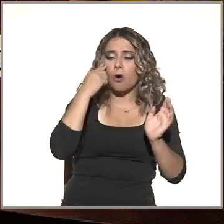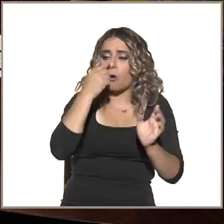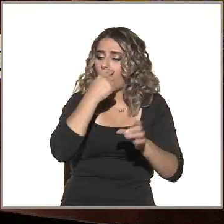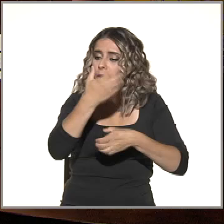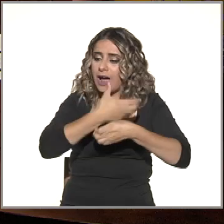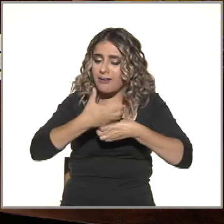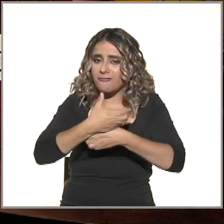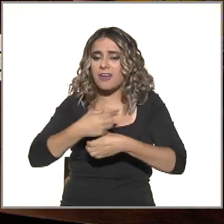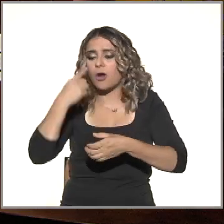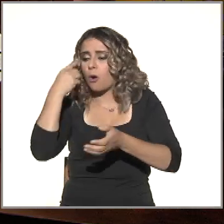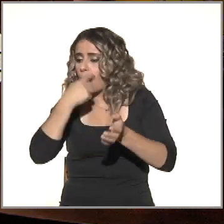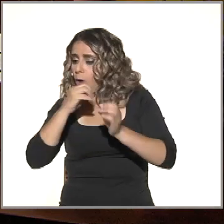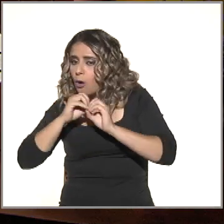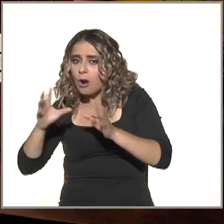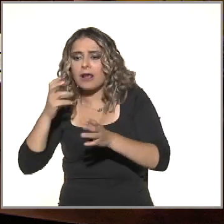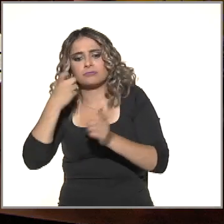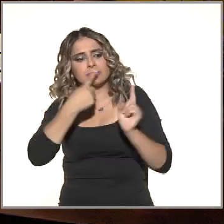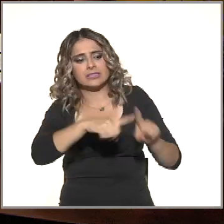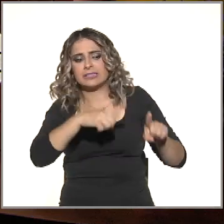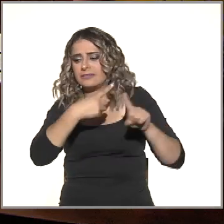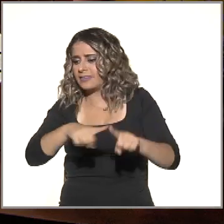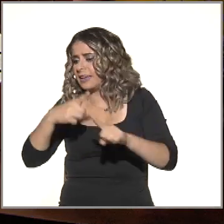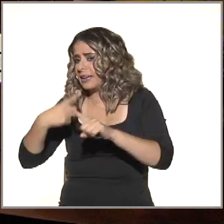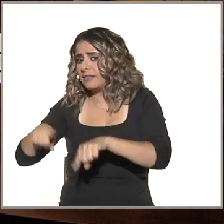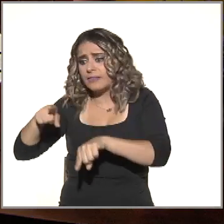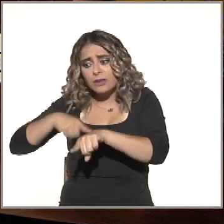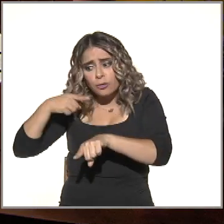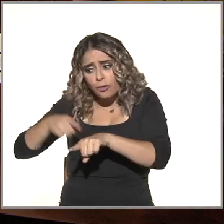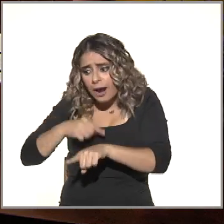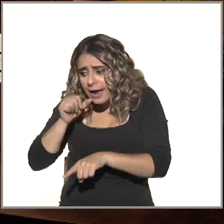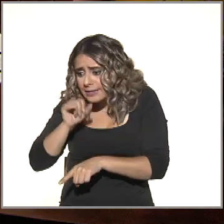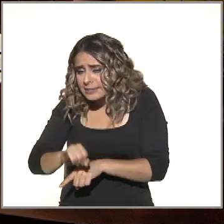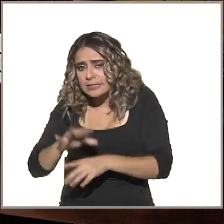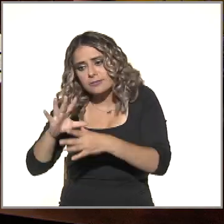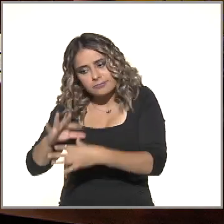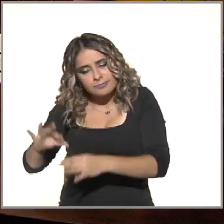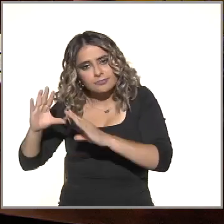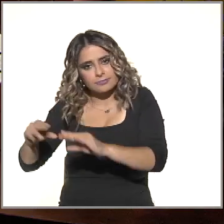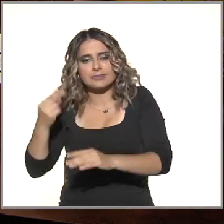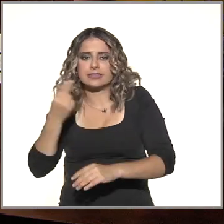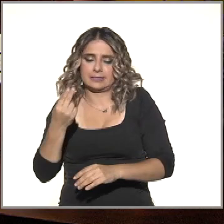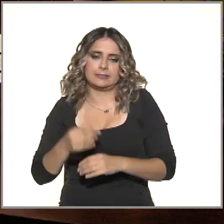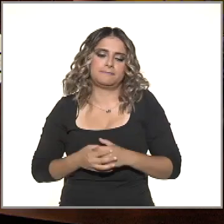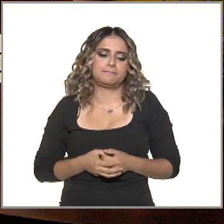color. Ay, yo sé. Ay, Claro. sí, exacto. ¿no? Sí, O sea, sí. esos cafés.